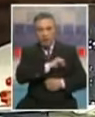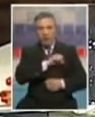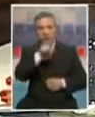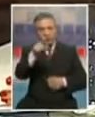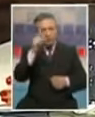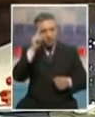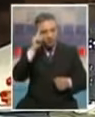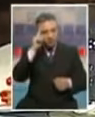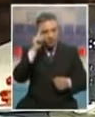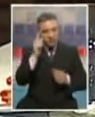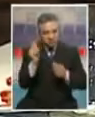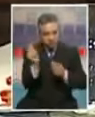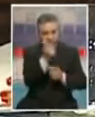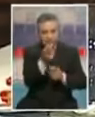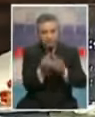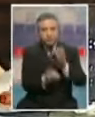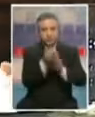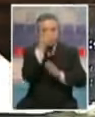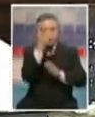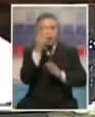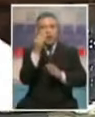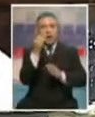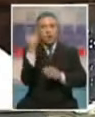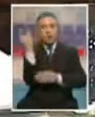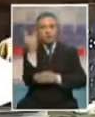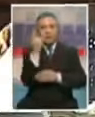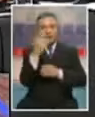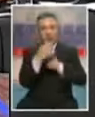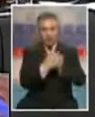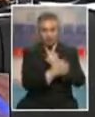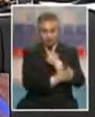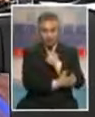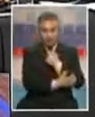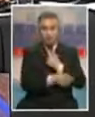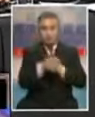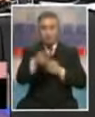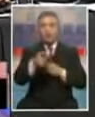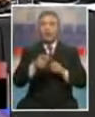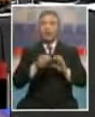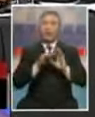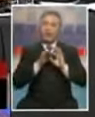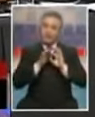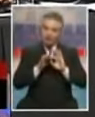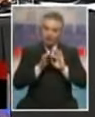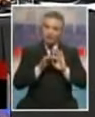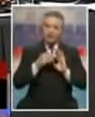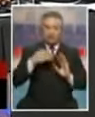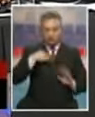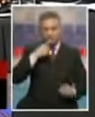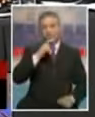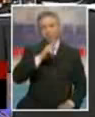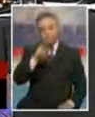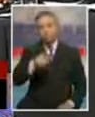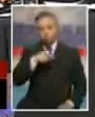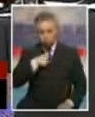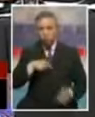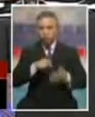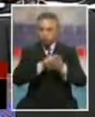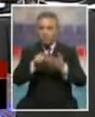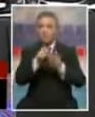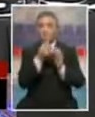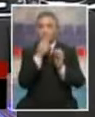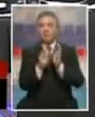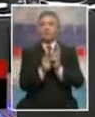crear nuevas universidades estatales en regiones? Gracias. Creo que la pregunta la respondí, lo voy así a subrayar y a desarrollar